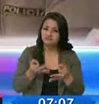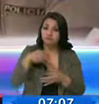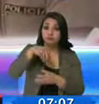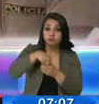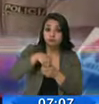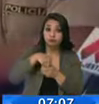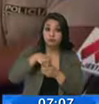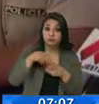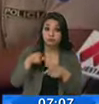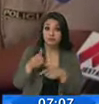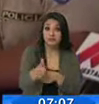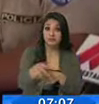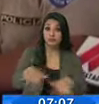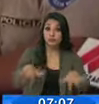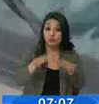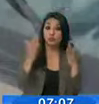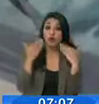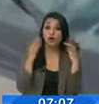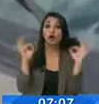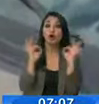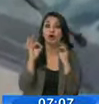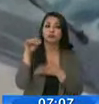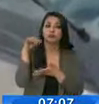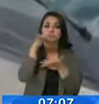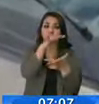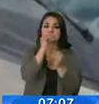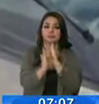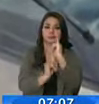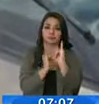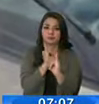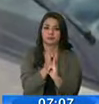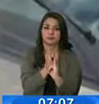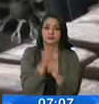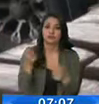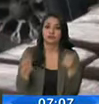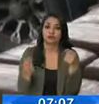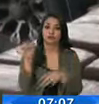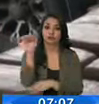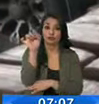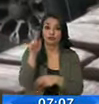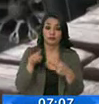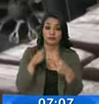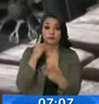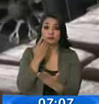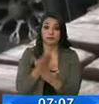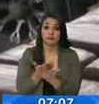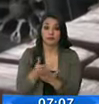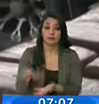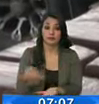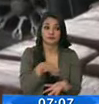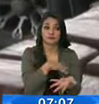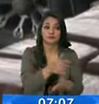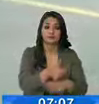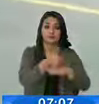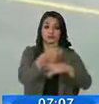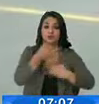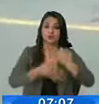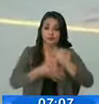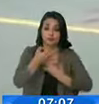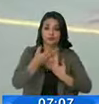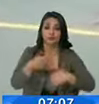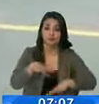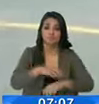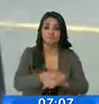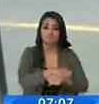consumo interno o para tráfico internacional. Tanto el conductor como las evidencias fueron puestas a órdenes de las autoridades judiciales. Desde